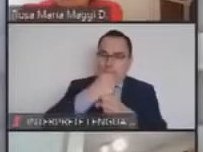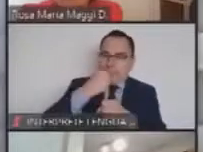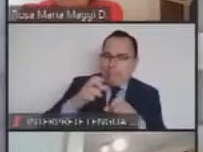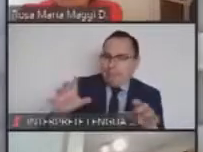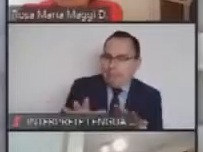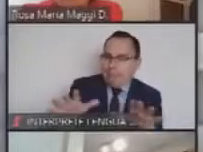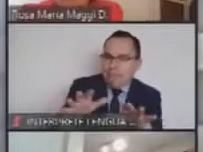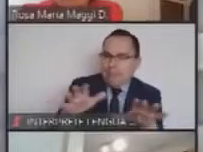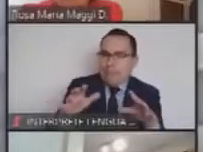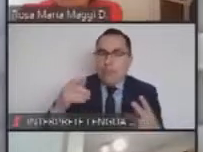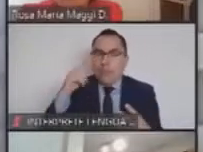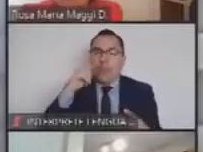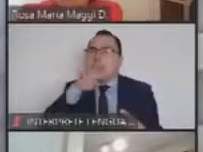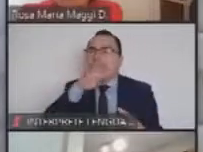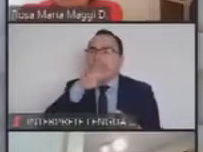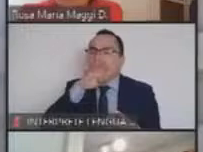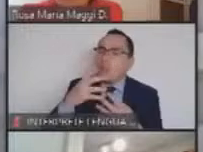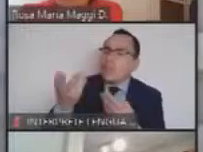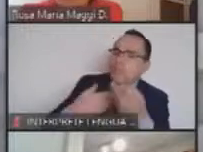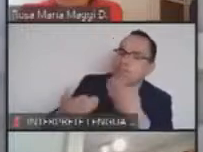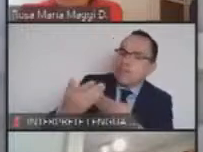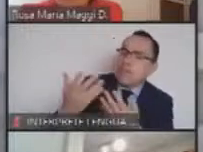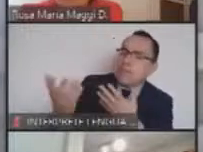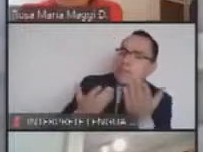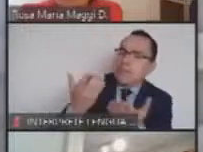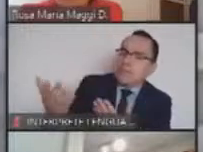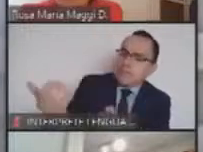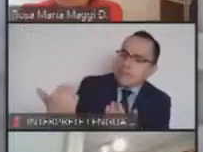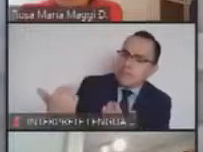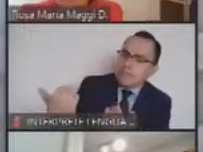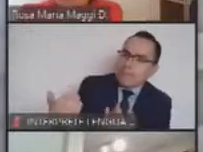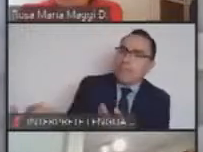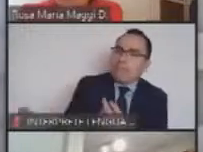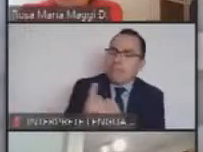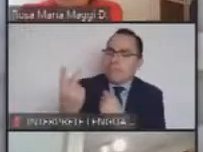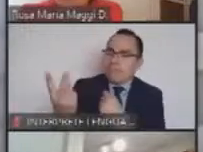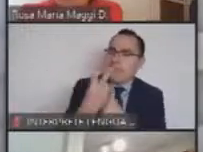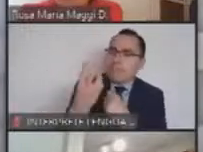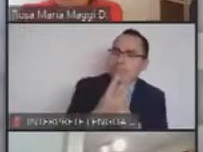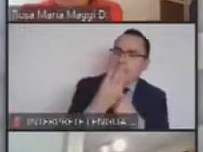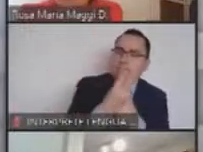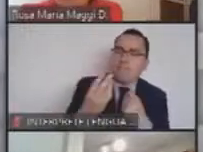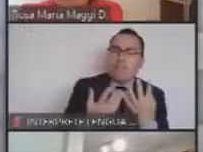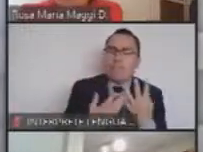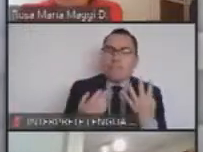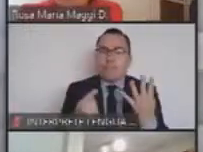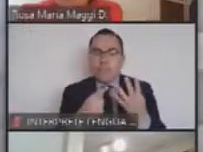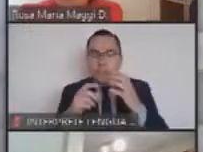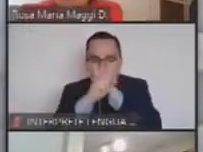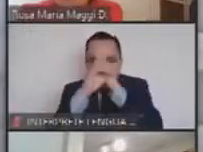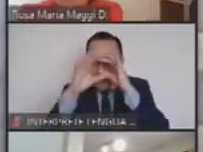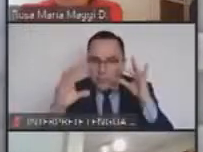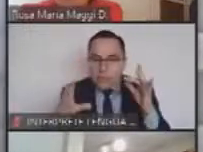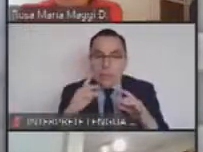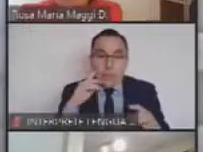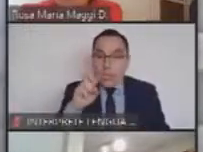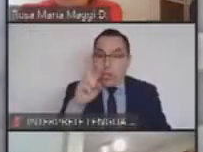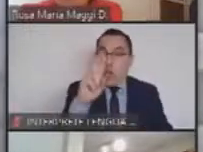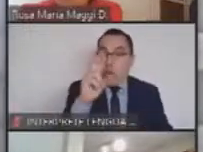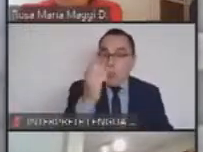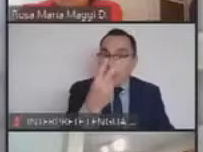de atención de usuarios, encontrándose entre ellas referidas al eje de probidad y transparencia,